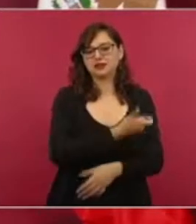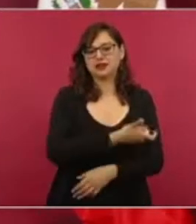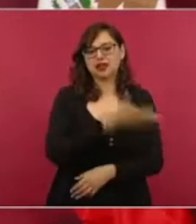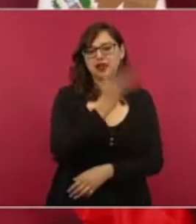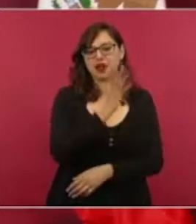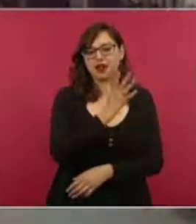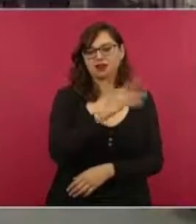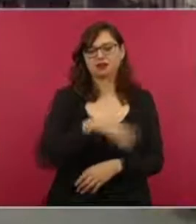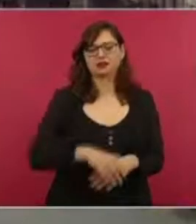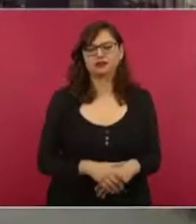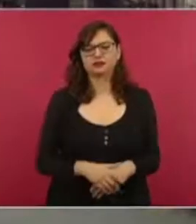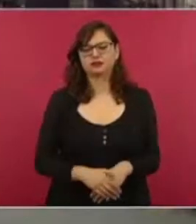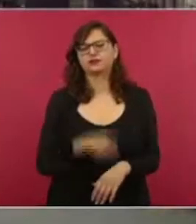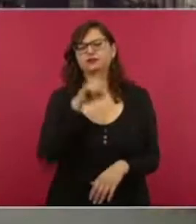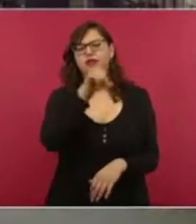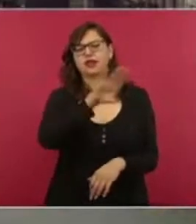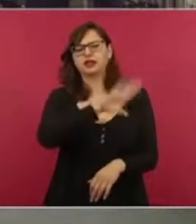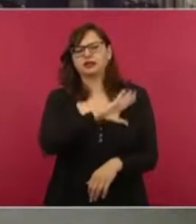¿Y quién domina